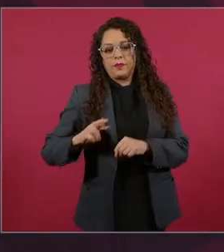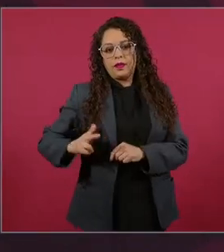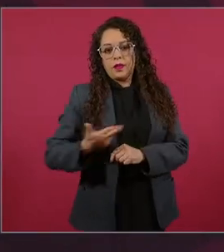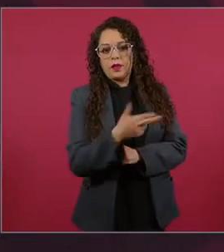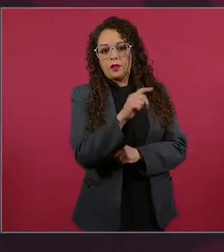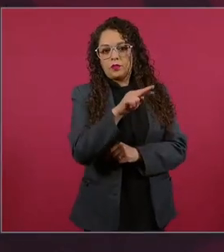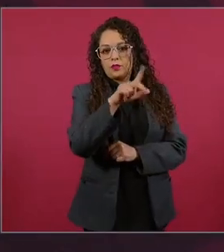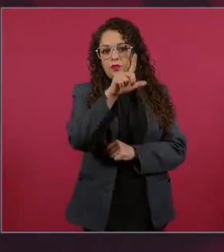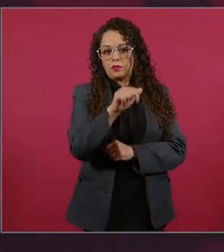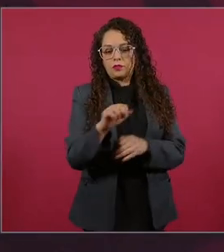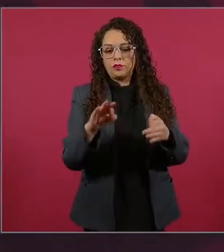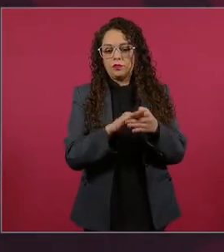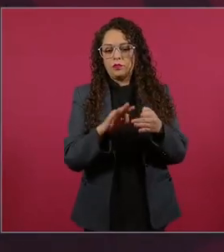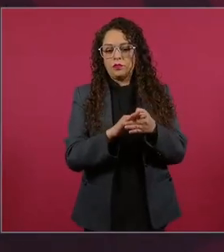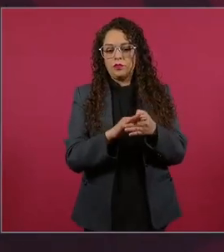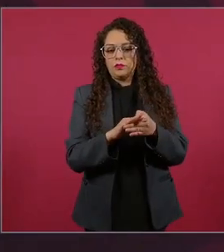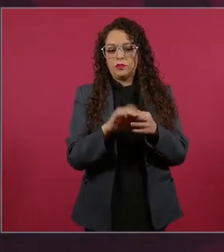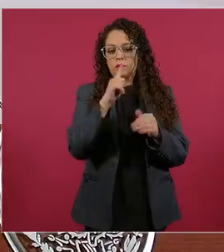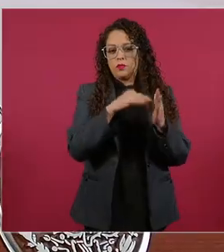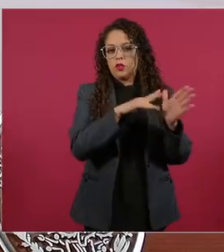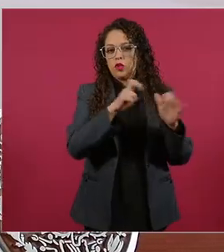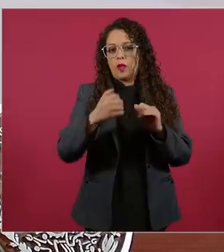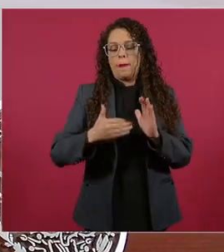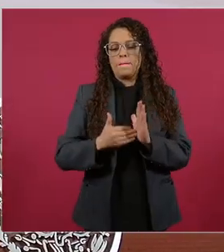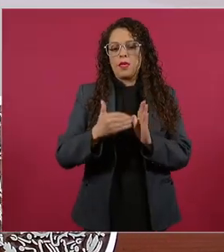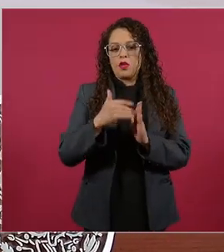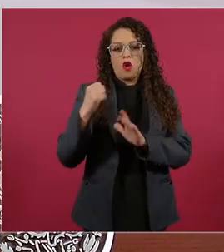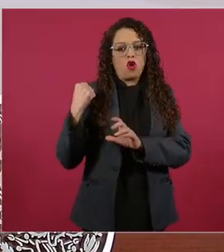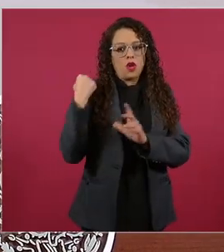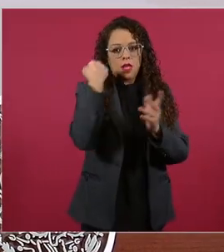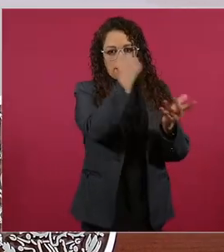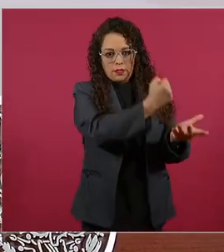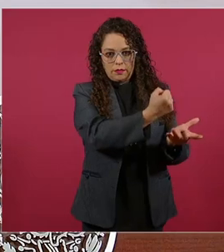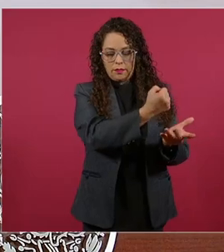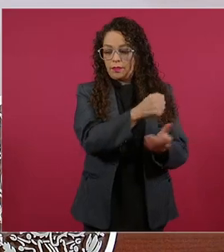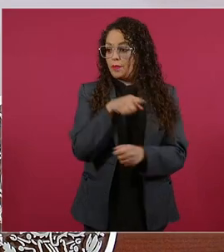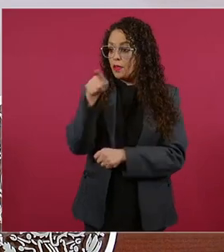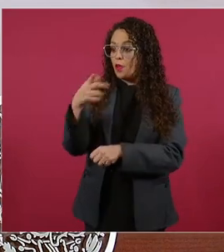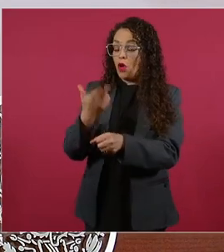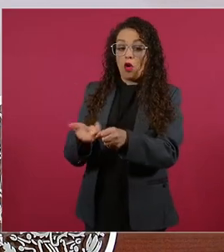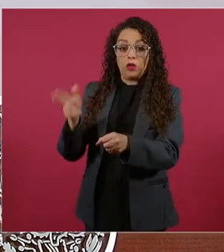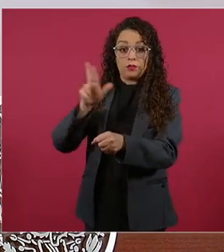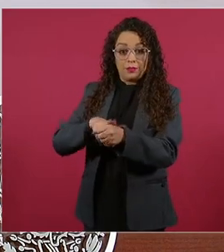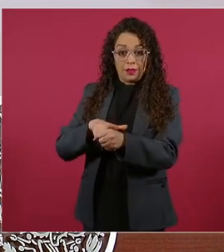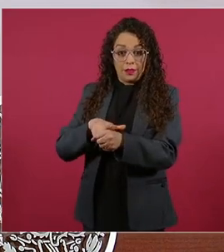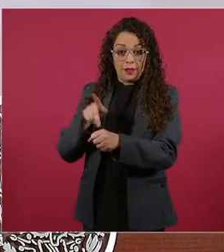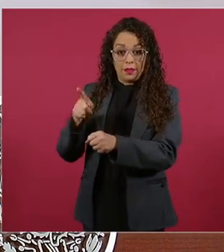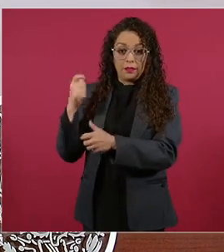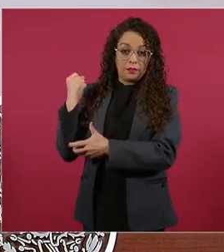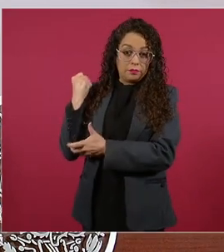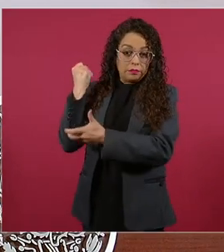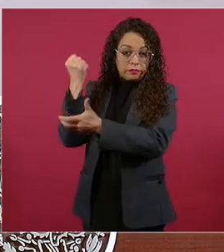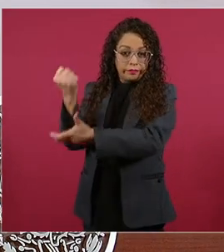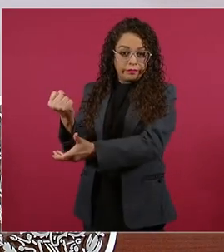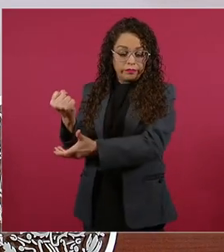1.200 millones. En el hospital nuevo que va a concluirse son